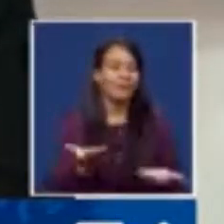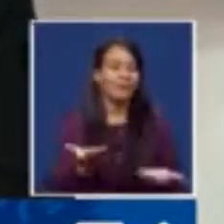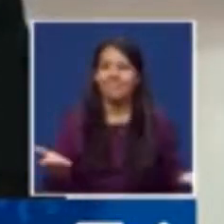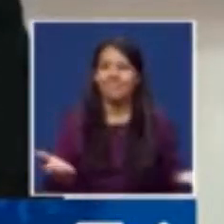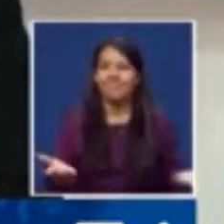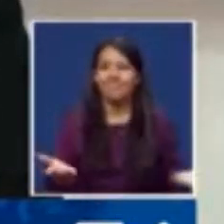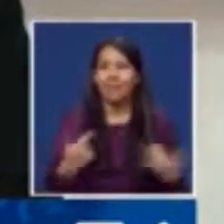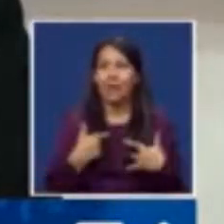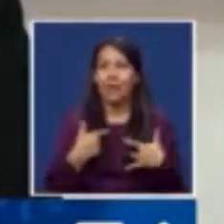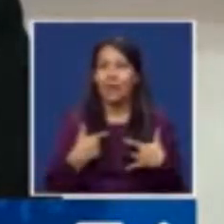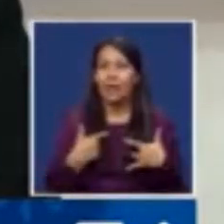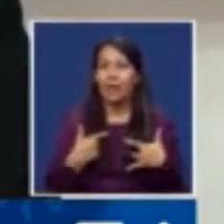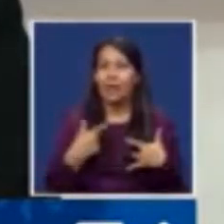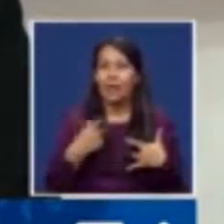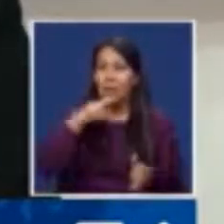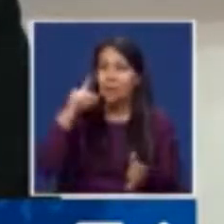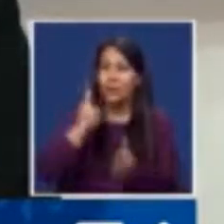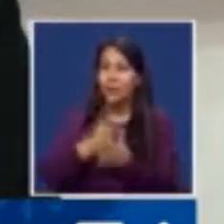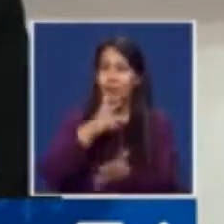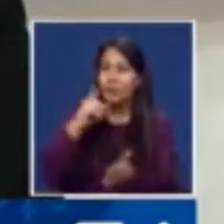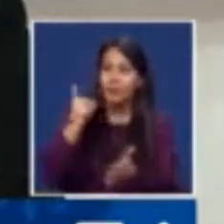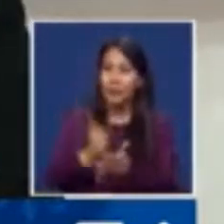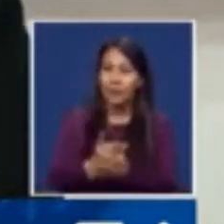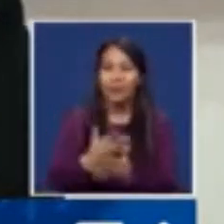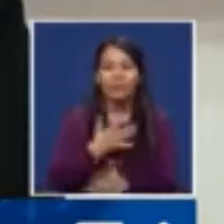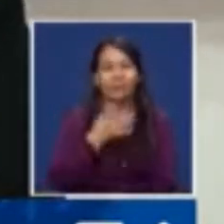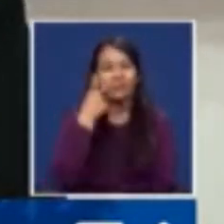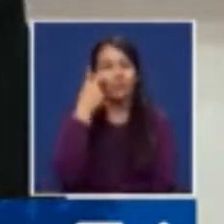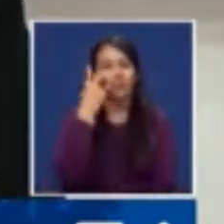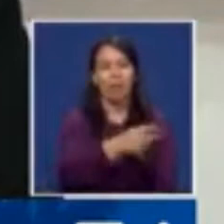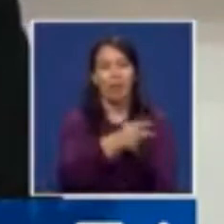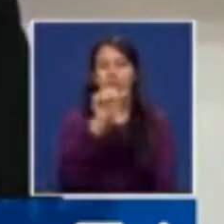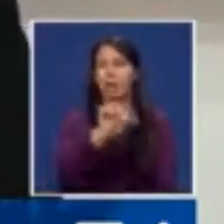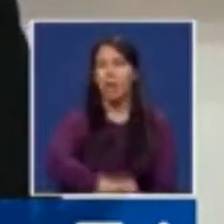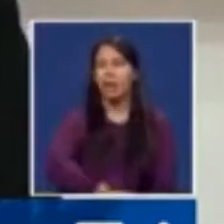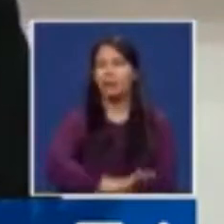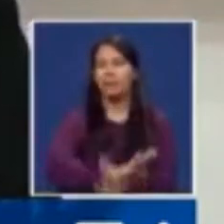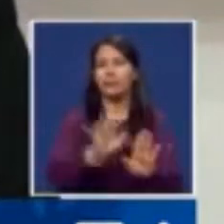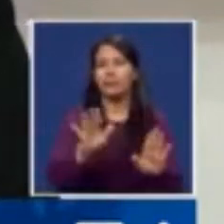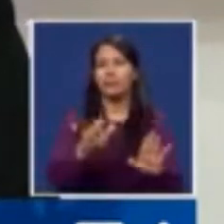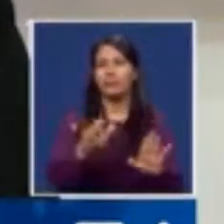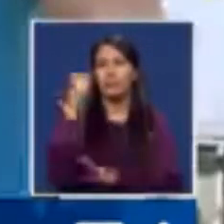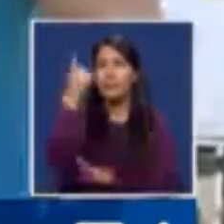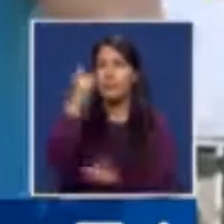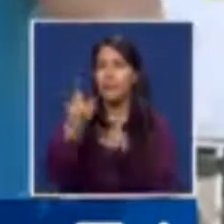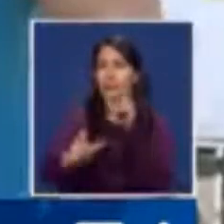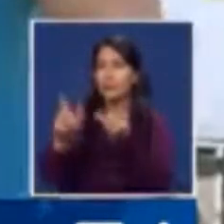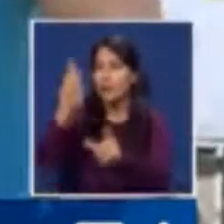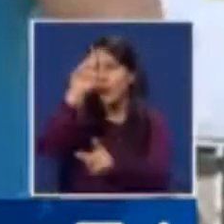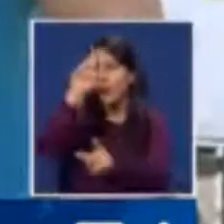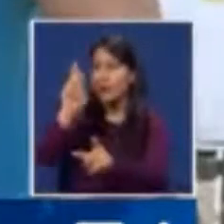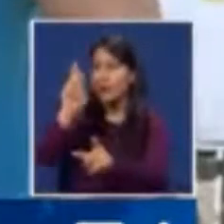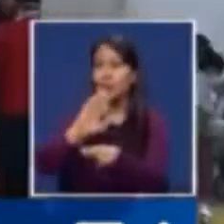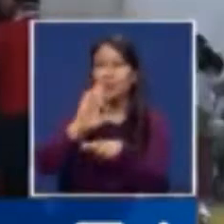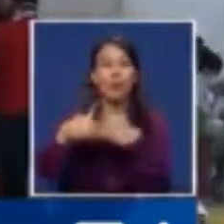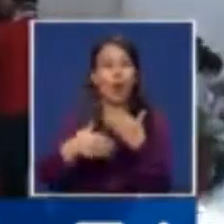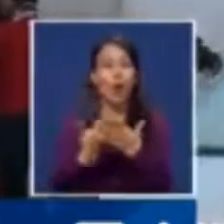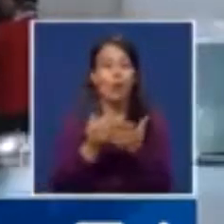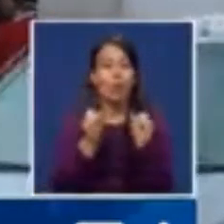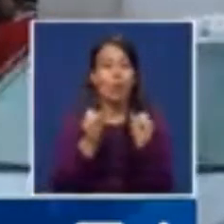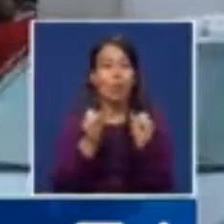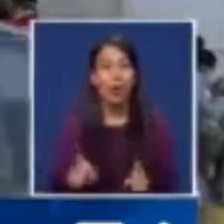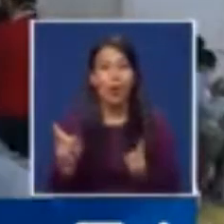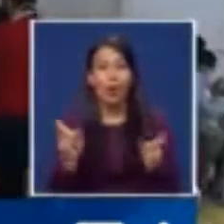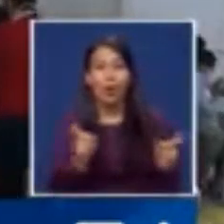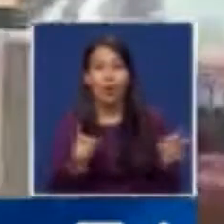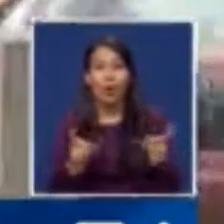Y la verdad, vemos un mal panorama si es que la gente no respeta esto. Resaltó además que no se ha podido contener